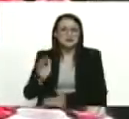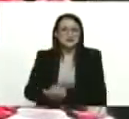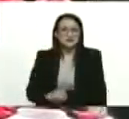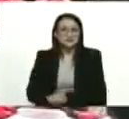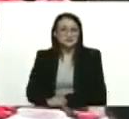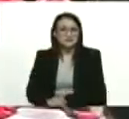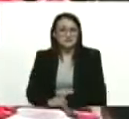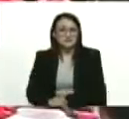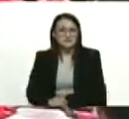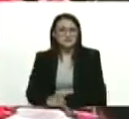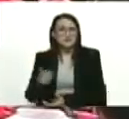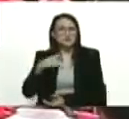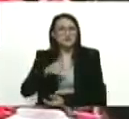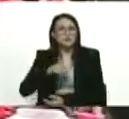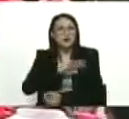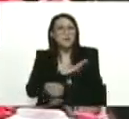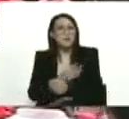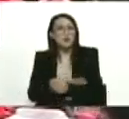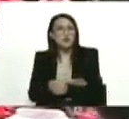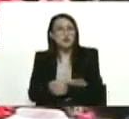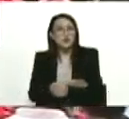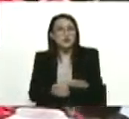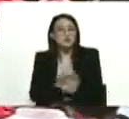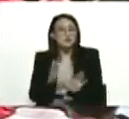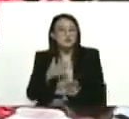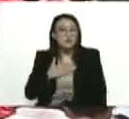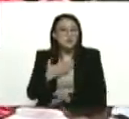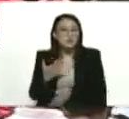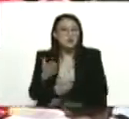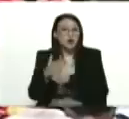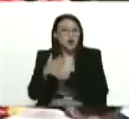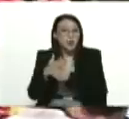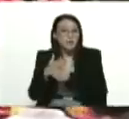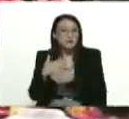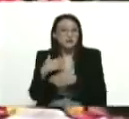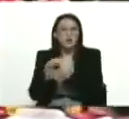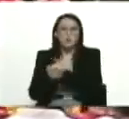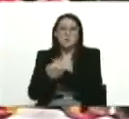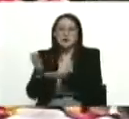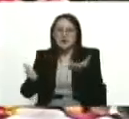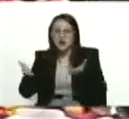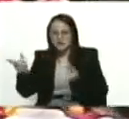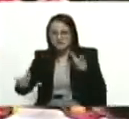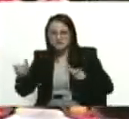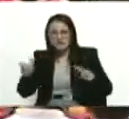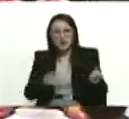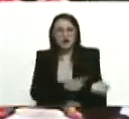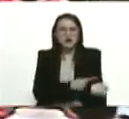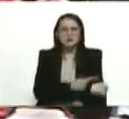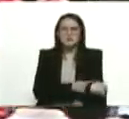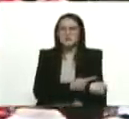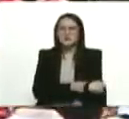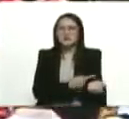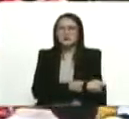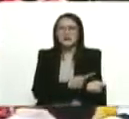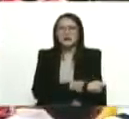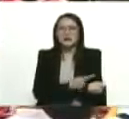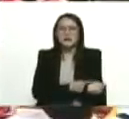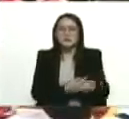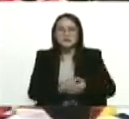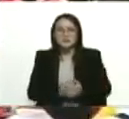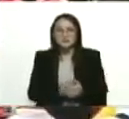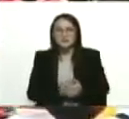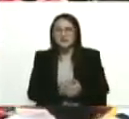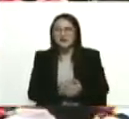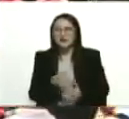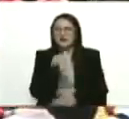Usted tendrá más poder cuando usted es capaz de compartir con sus compañeros, con sus hermanos, con sus hermanos de lucha,